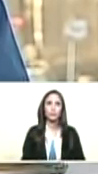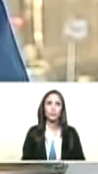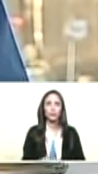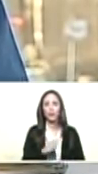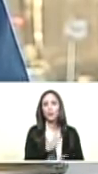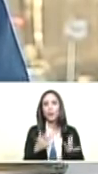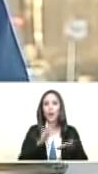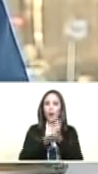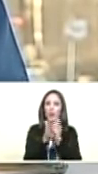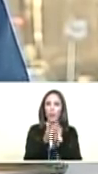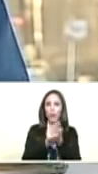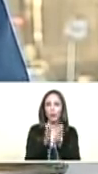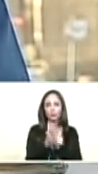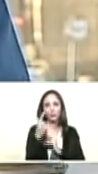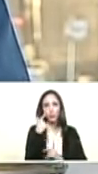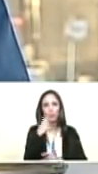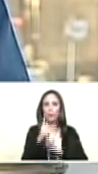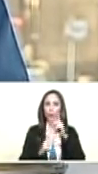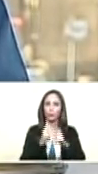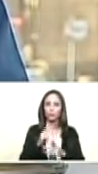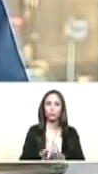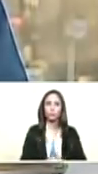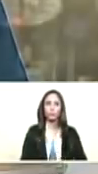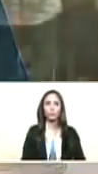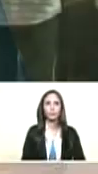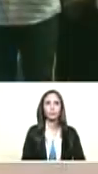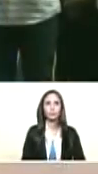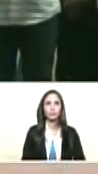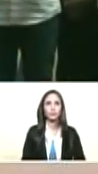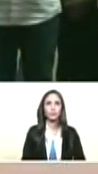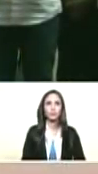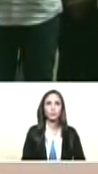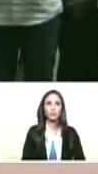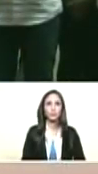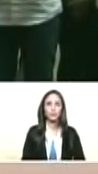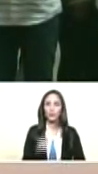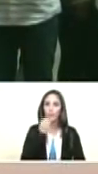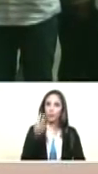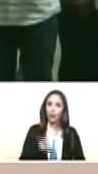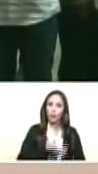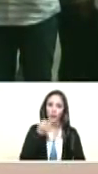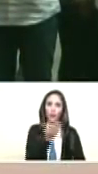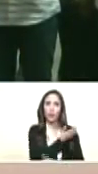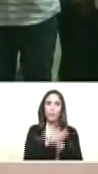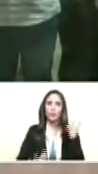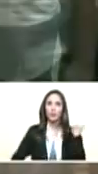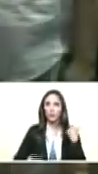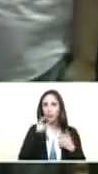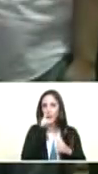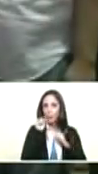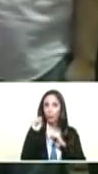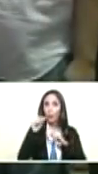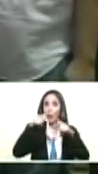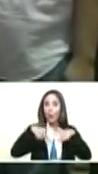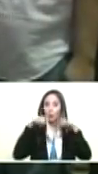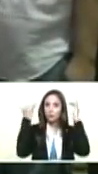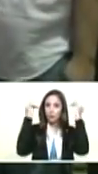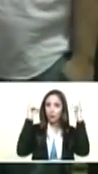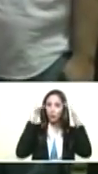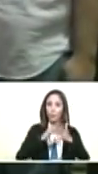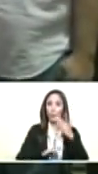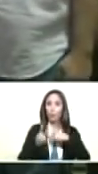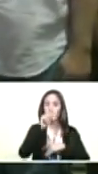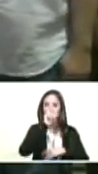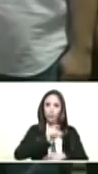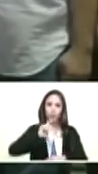harina de maíz precocida. Adelante, compañero. Muy buenas tardes, señor presidente. Hoy celebrando lo que es los